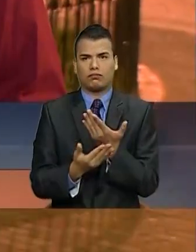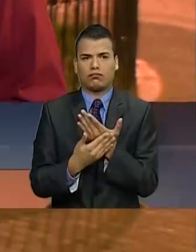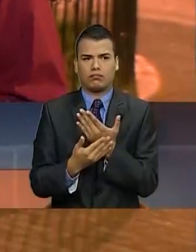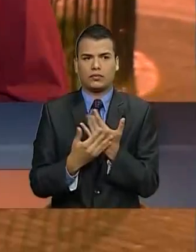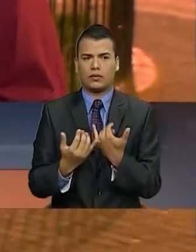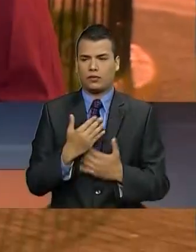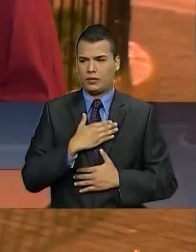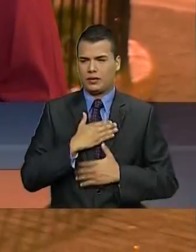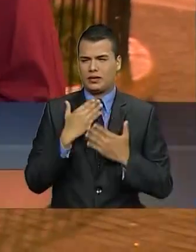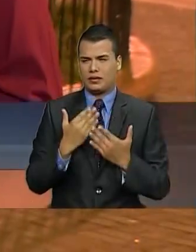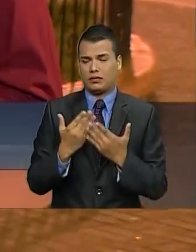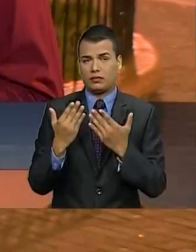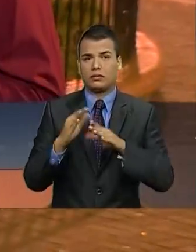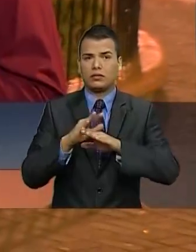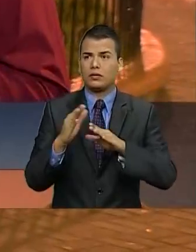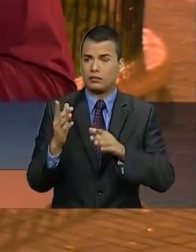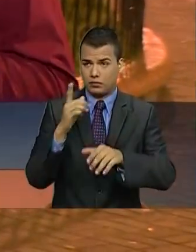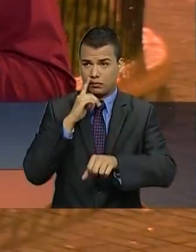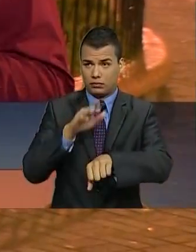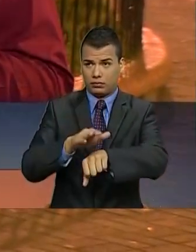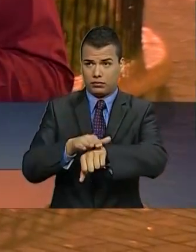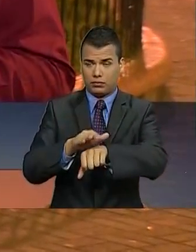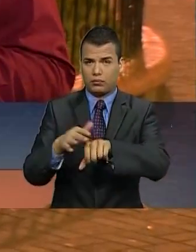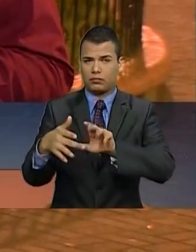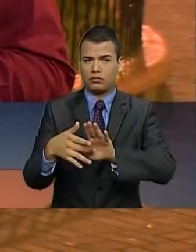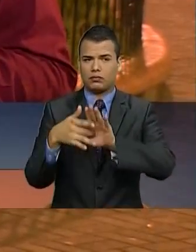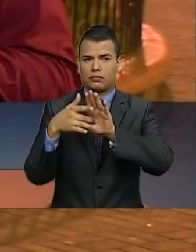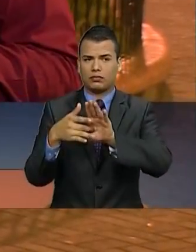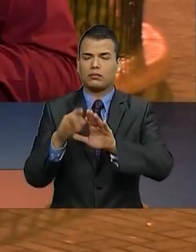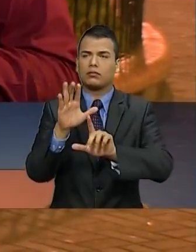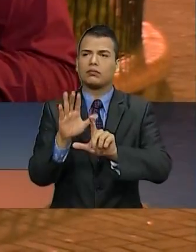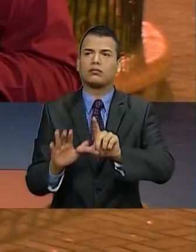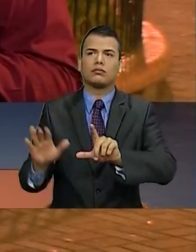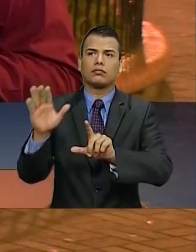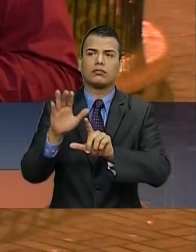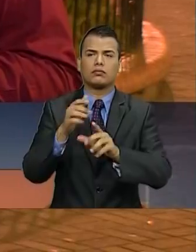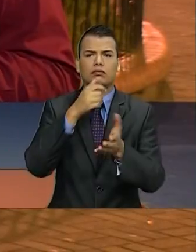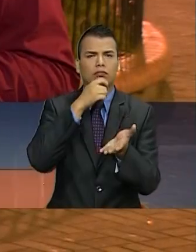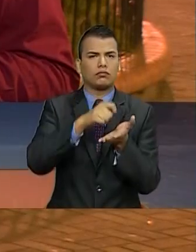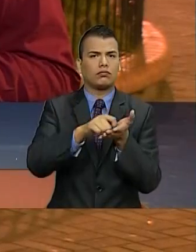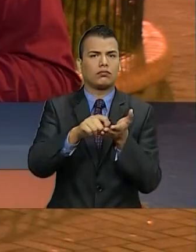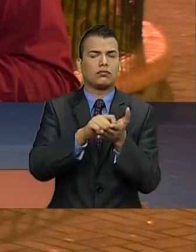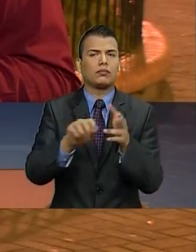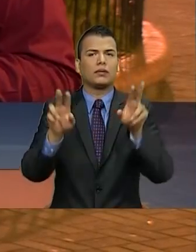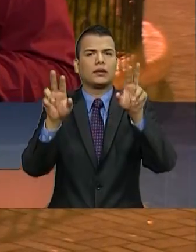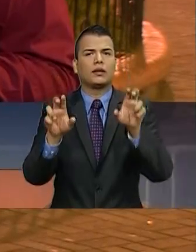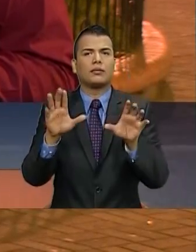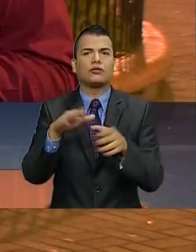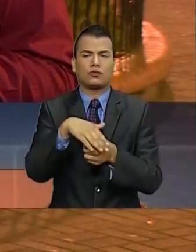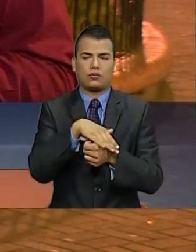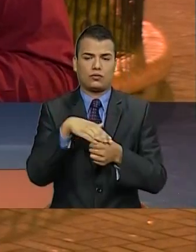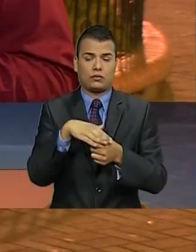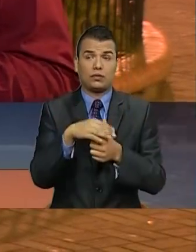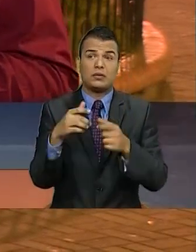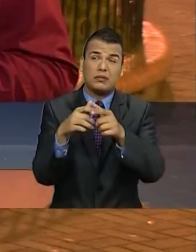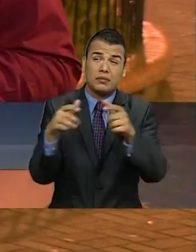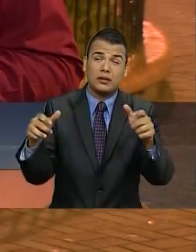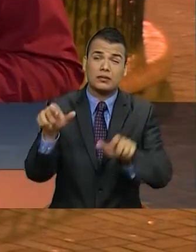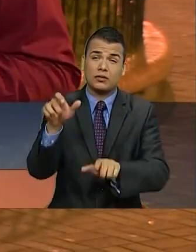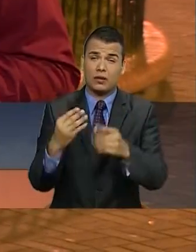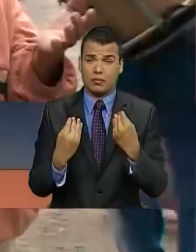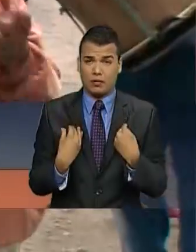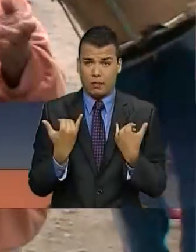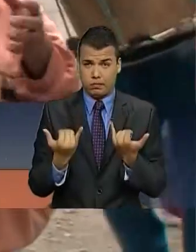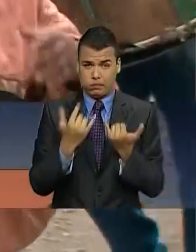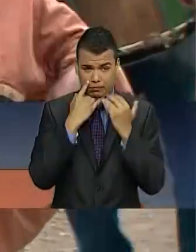a saludar, pero antes de eso, alcalde, quiero invitarlo a que veamos esta nota periodística acerca de la situación que viven miles de habitantes de este